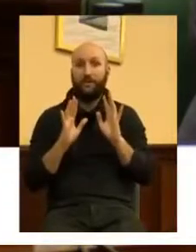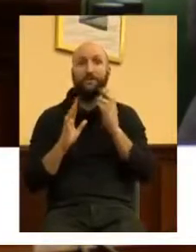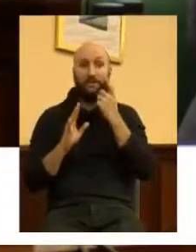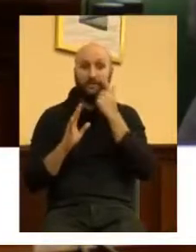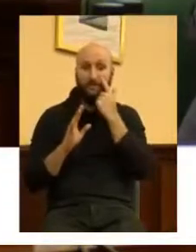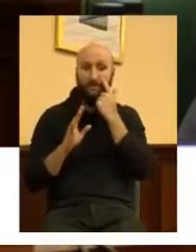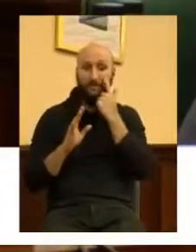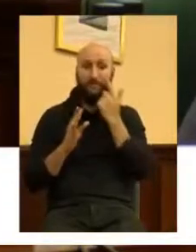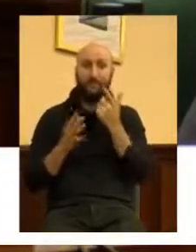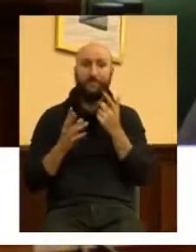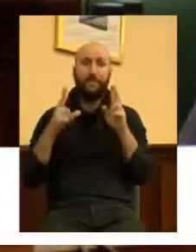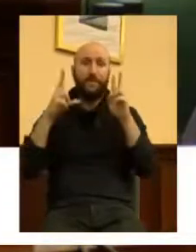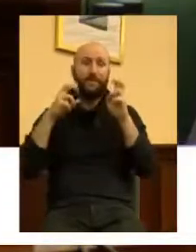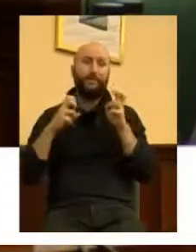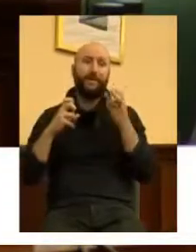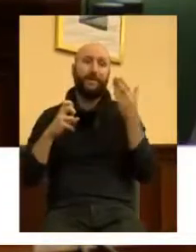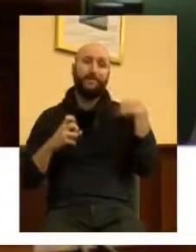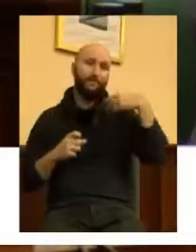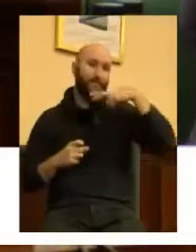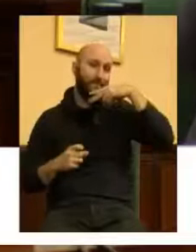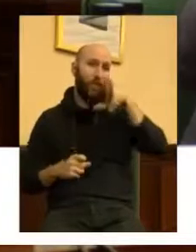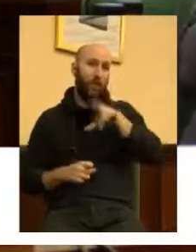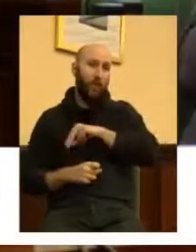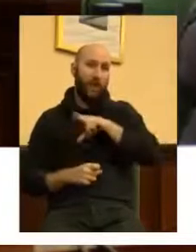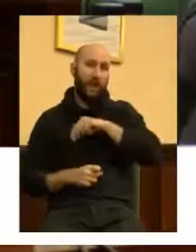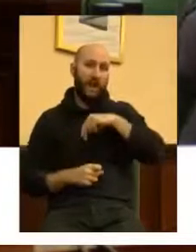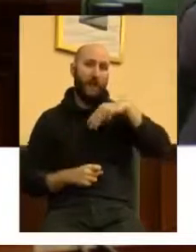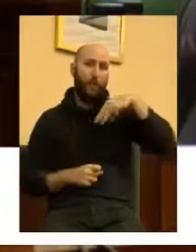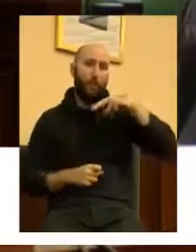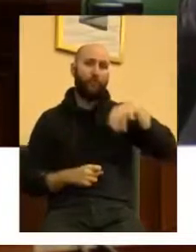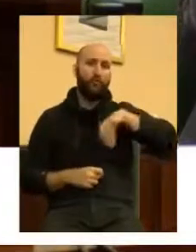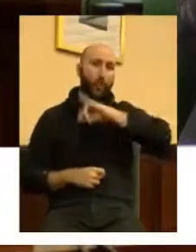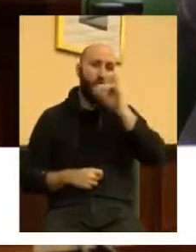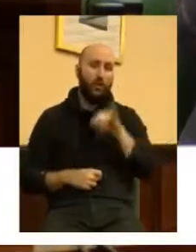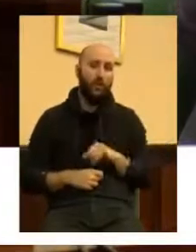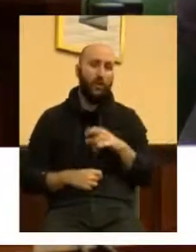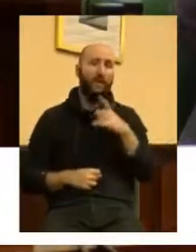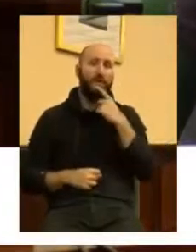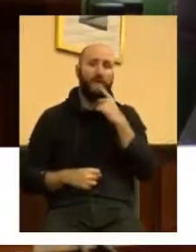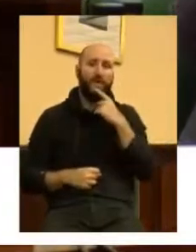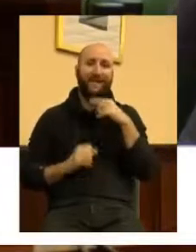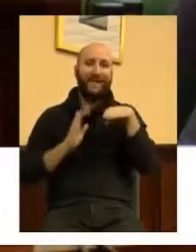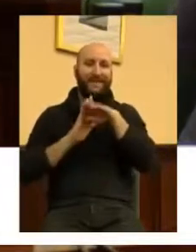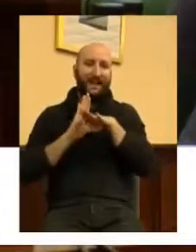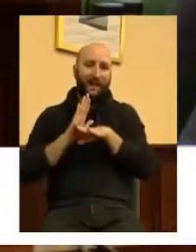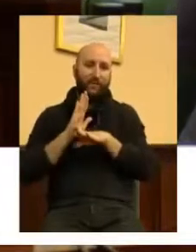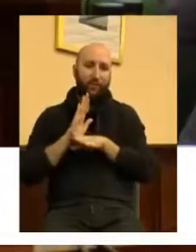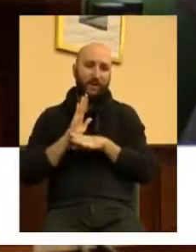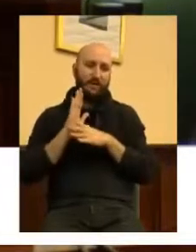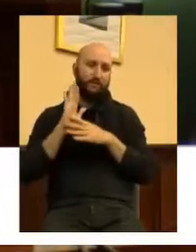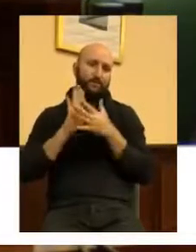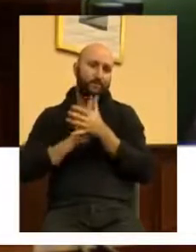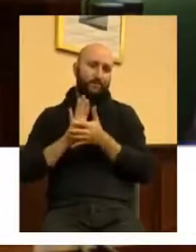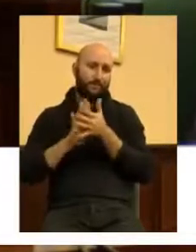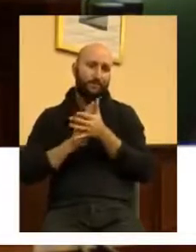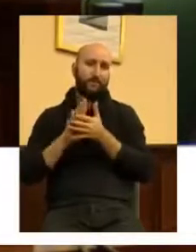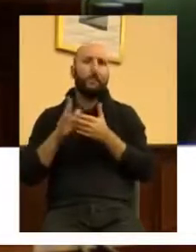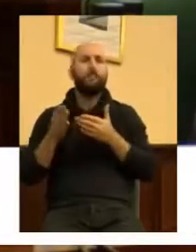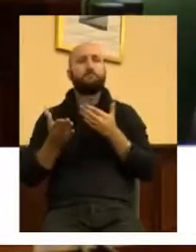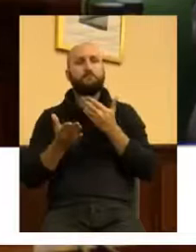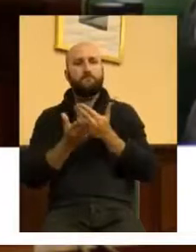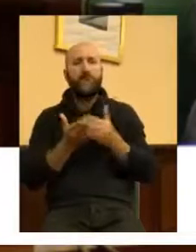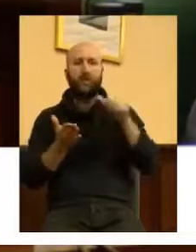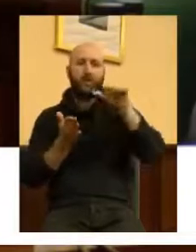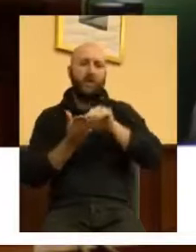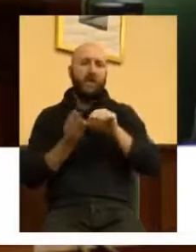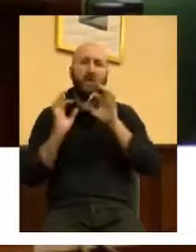se ha despedido en la intervención anterior el concejal David Muñoz diciendo una serie de indicadores, queremos una ciudad que tal,